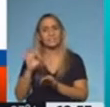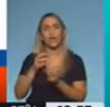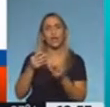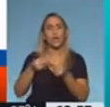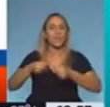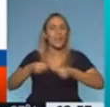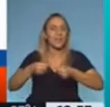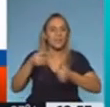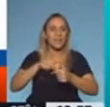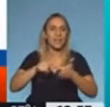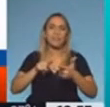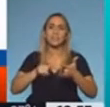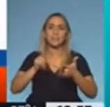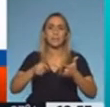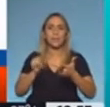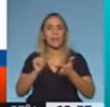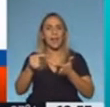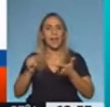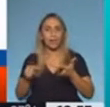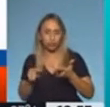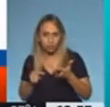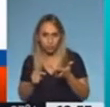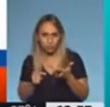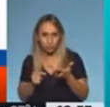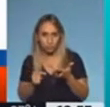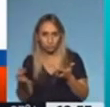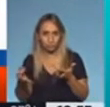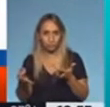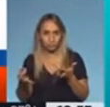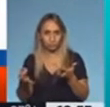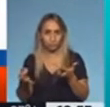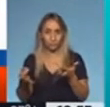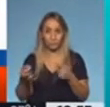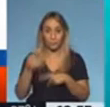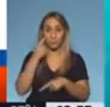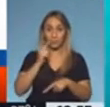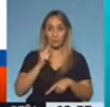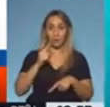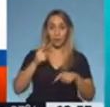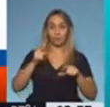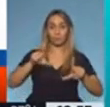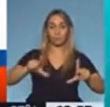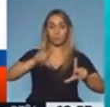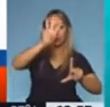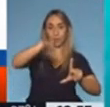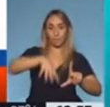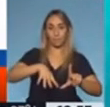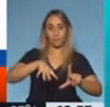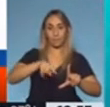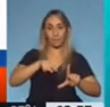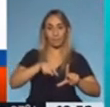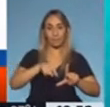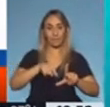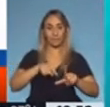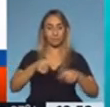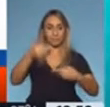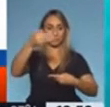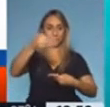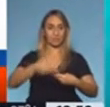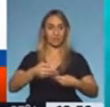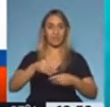dicho. Bueno, también, Ahí estamos digo, viendo va a tener impacto. el comunicado de la mesa de enlace, lo tenemos en pantalla,